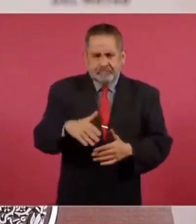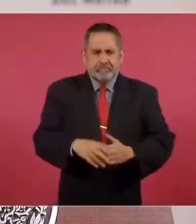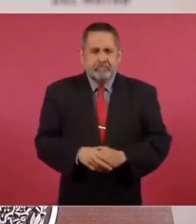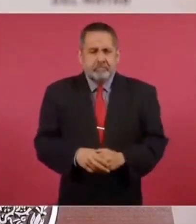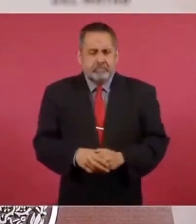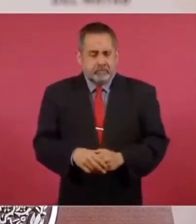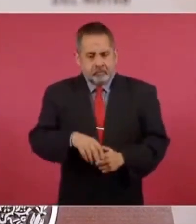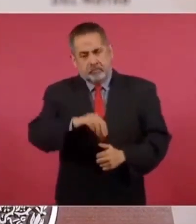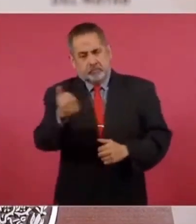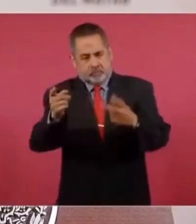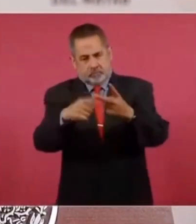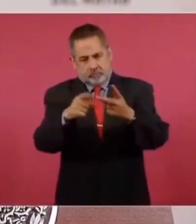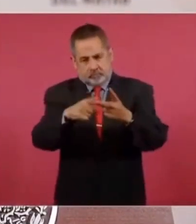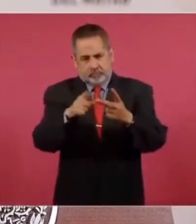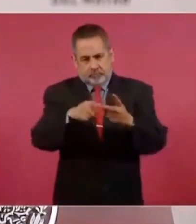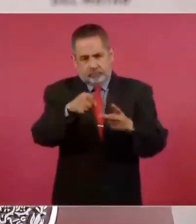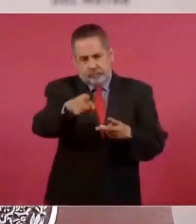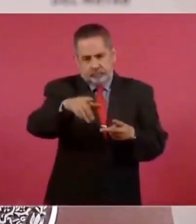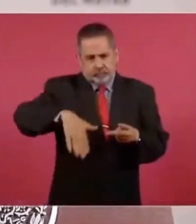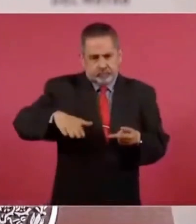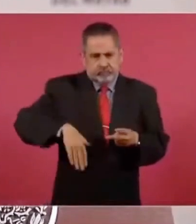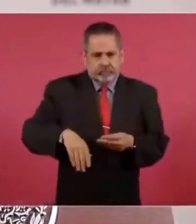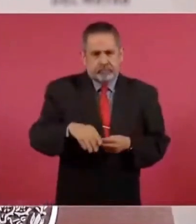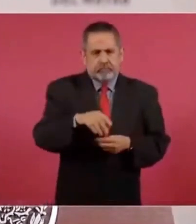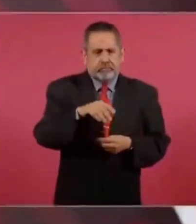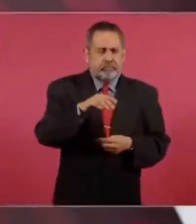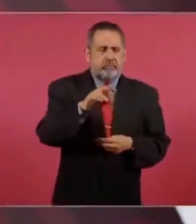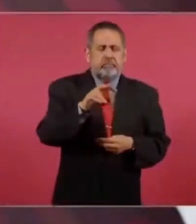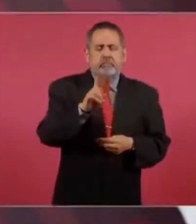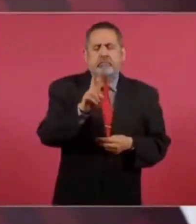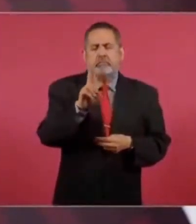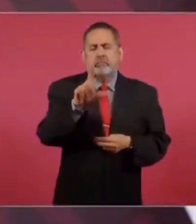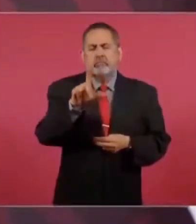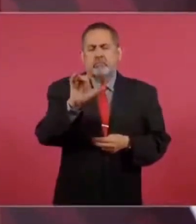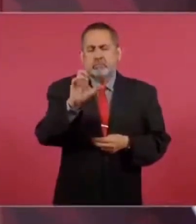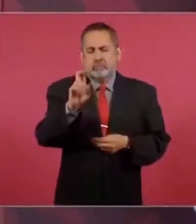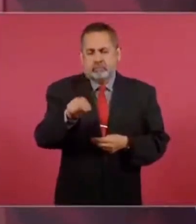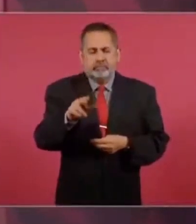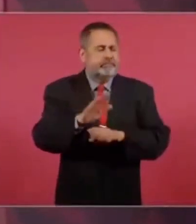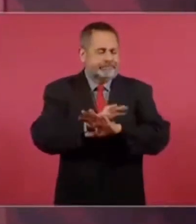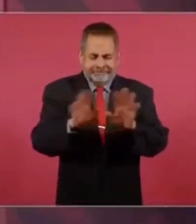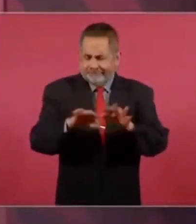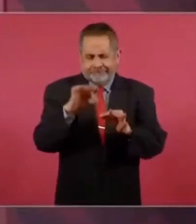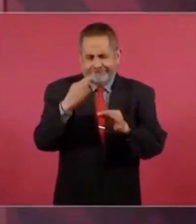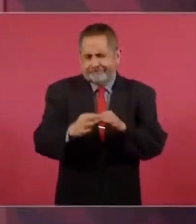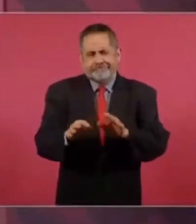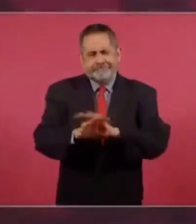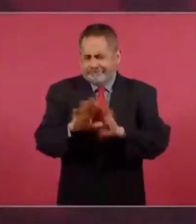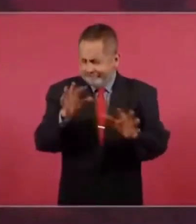El otro asunto El de Vulcan. Vulcan ya está también